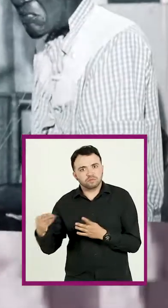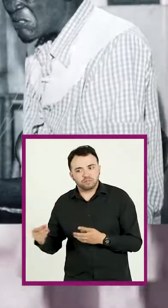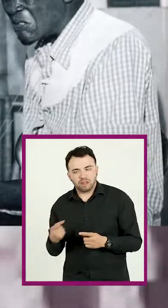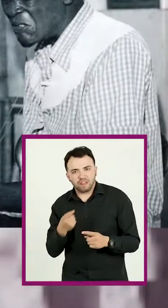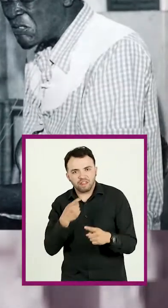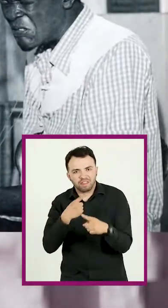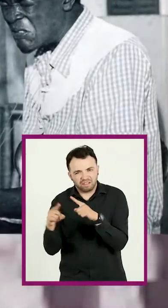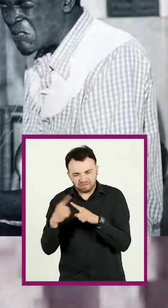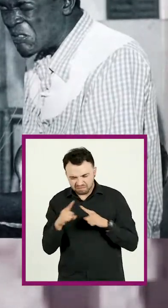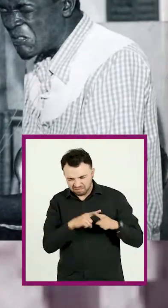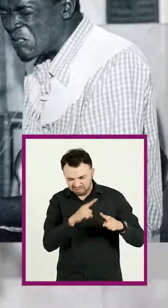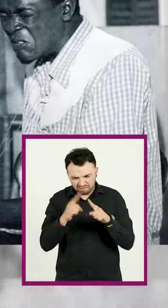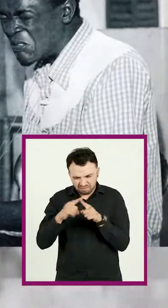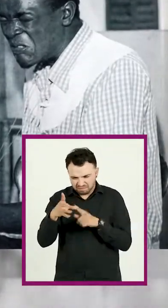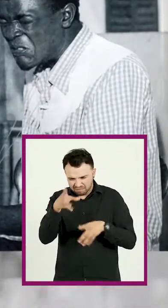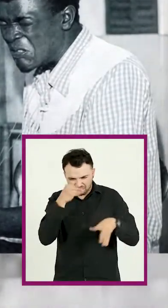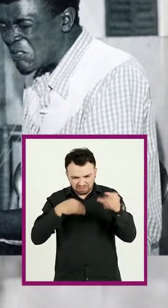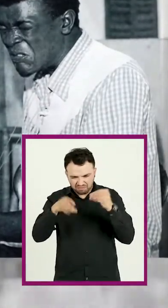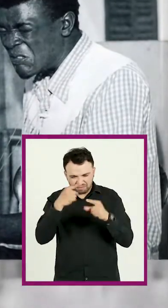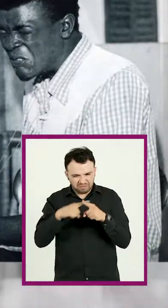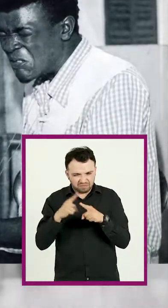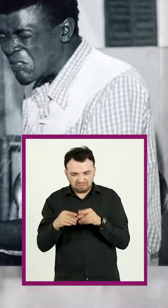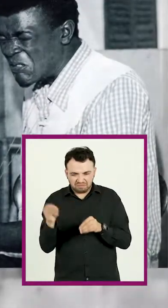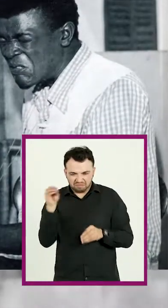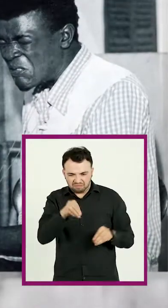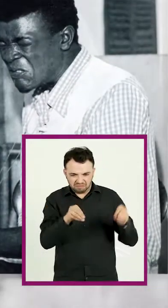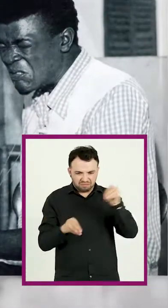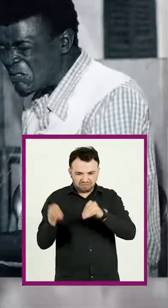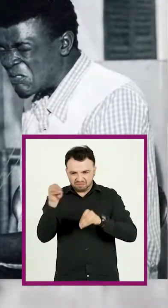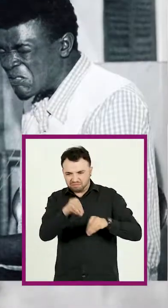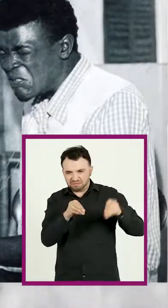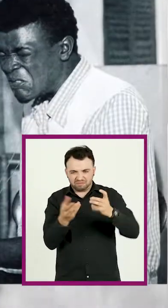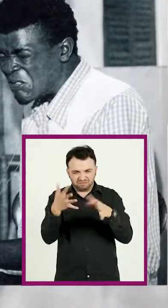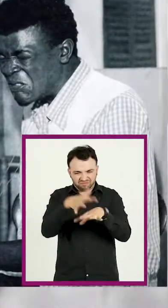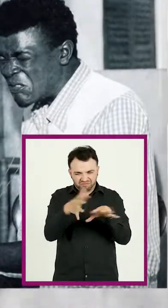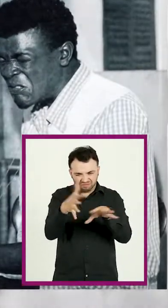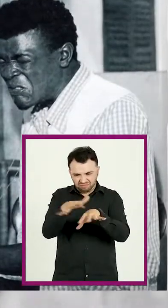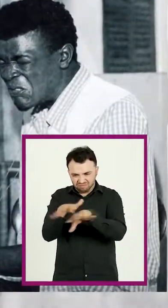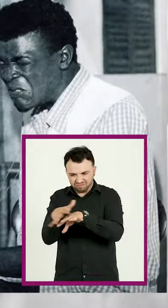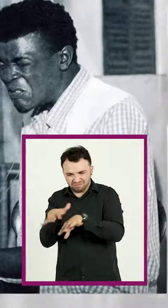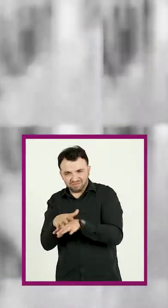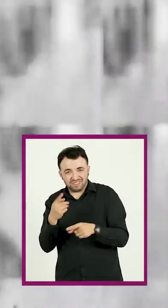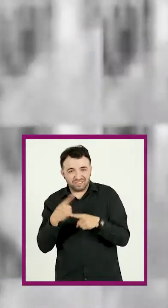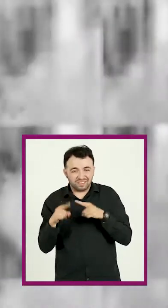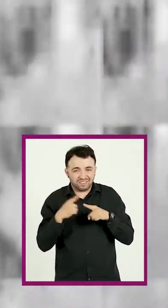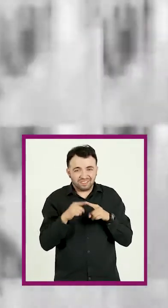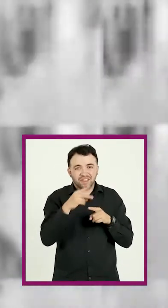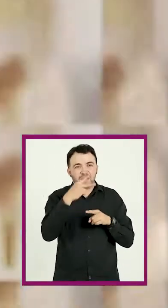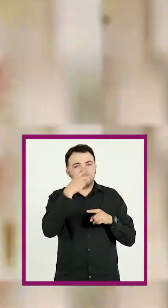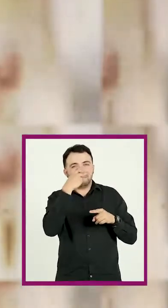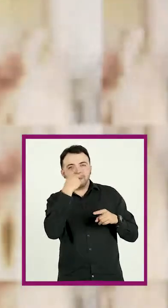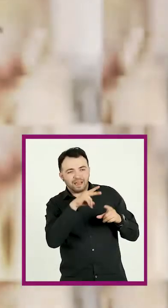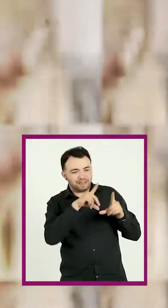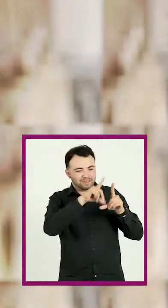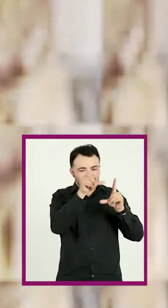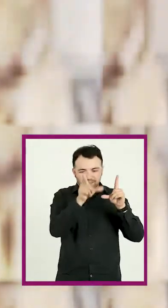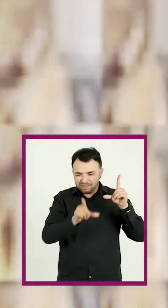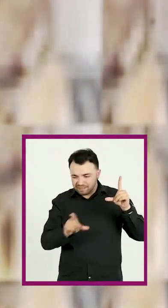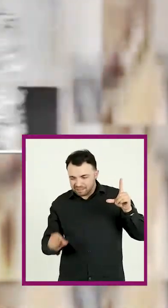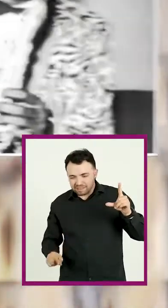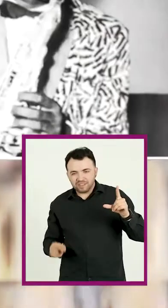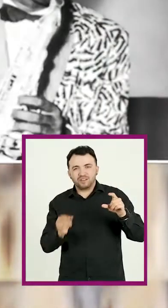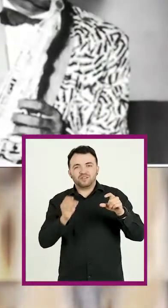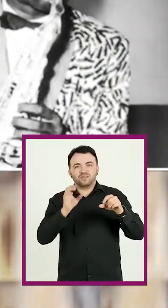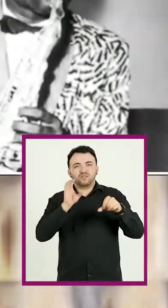y por ahí empezó a tomar la música de jazz, la música latina, la samba, por ejemplo, todos estos